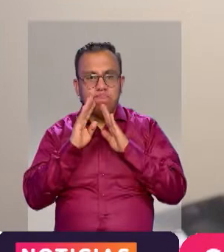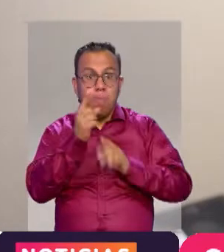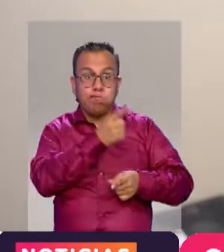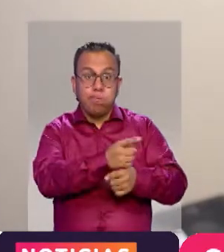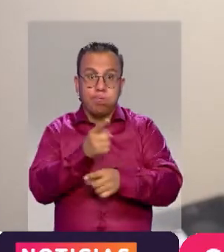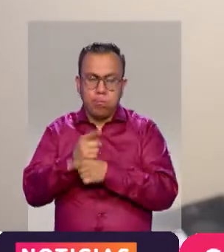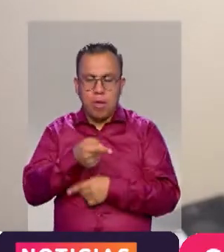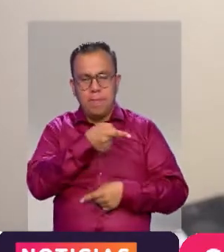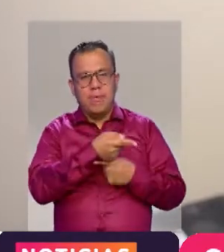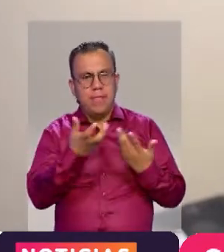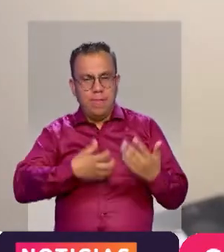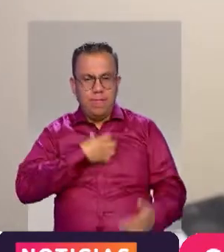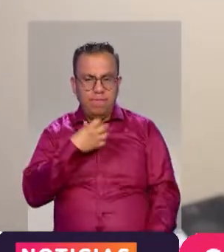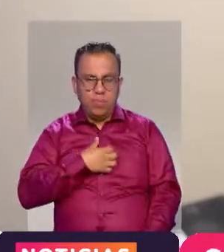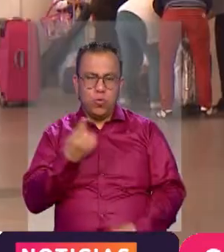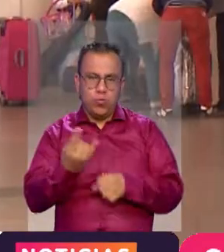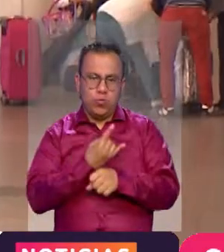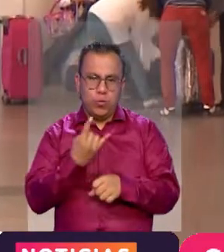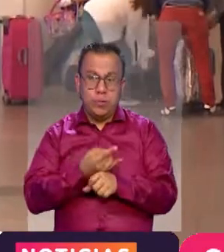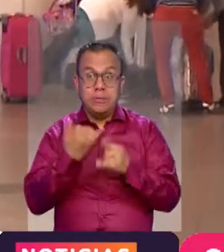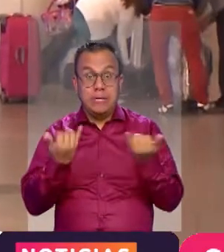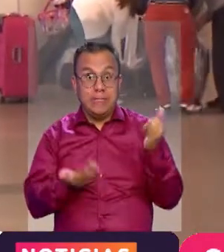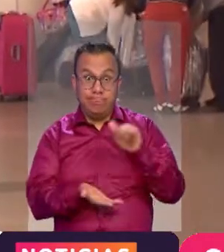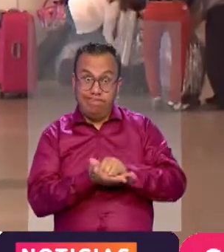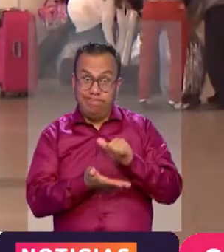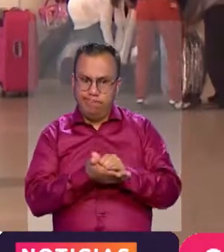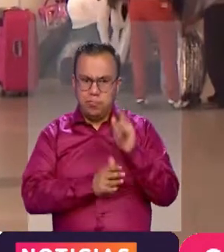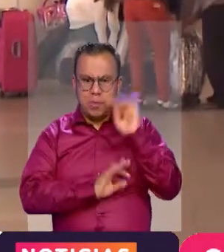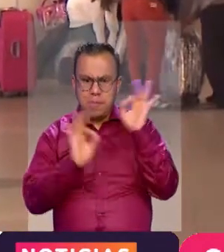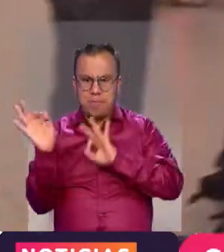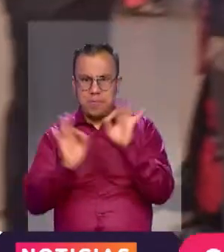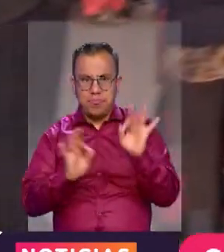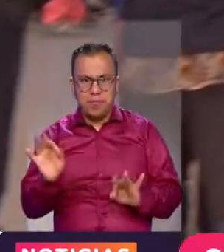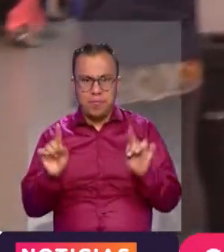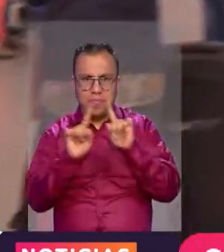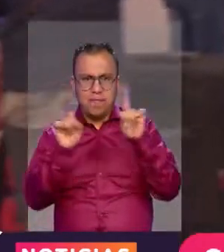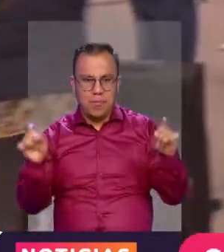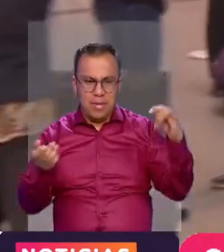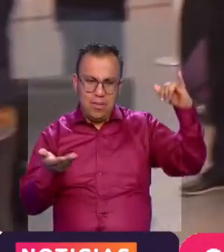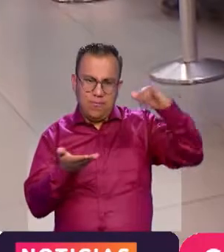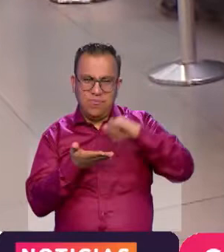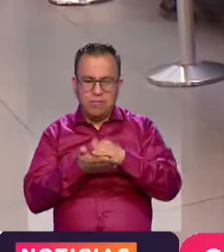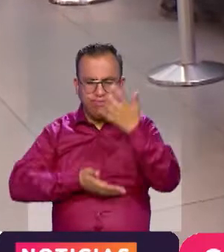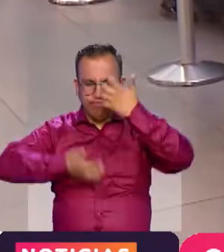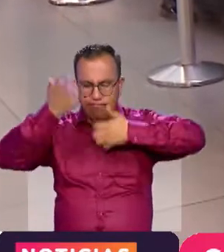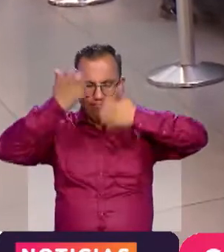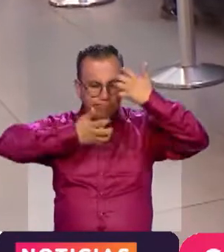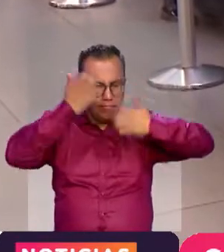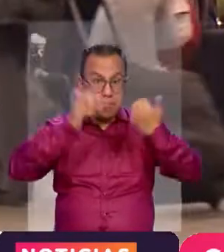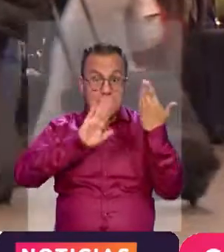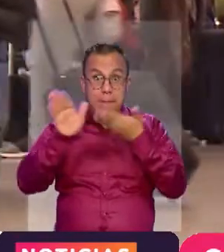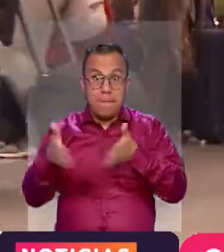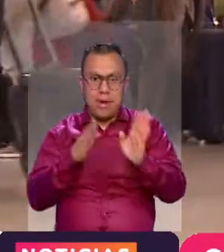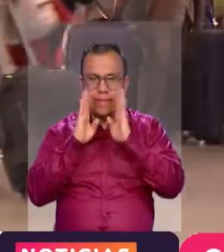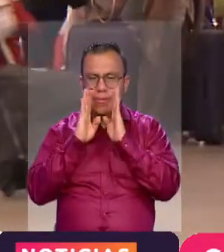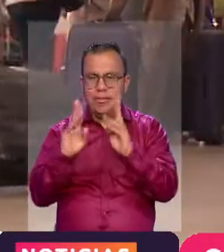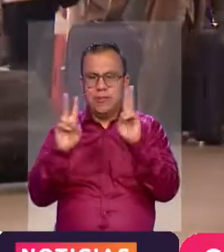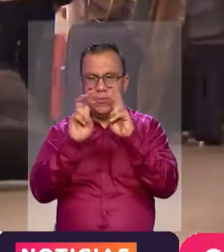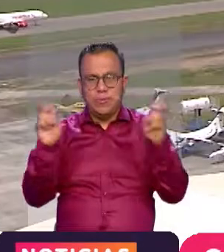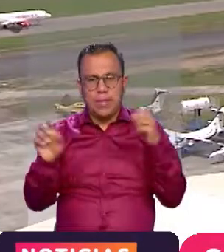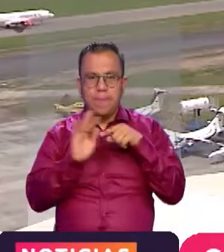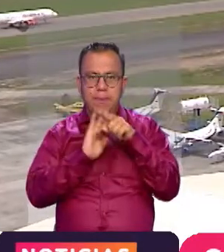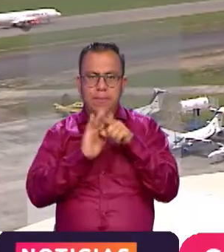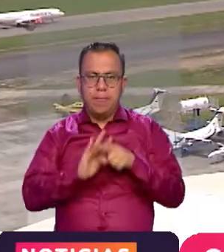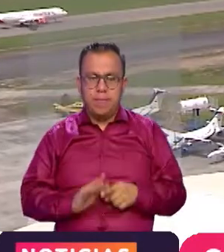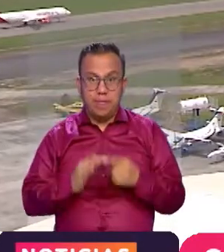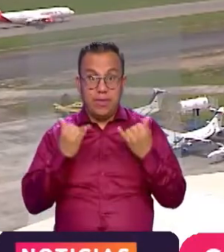oportuna y eficaz las reclamaciones de los usuarios. Asimismo, ordenaron que las aerolíneas presentaran un diagnóstico sobre el plan de atención a usuarios que implementan.